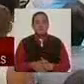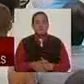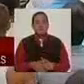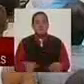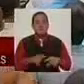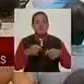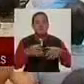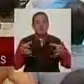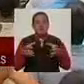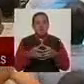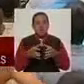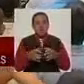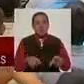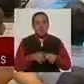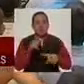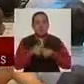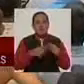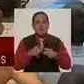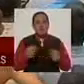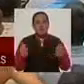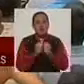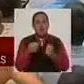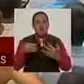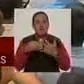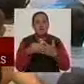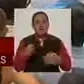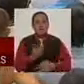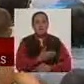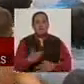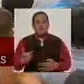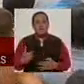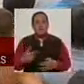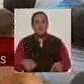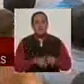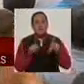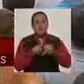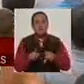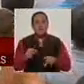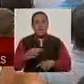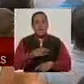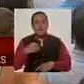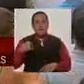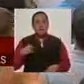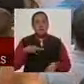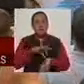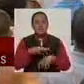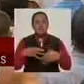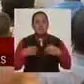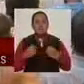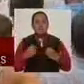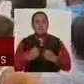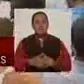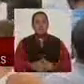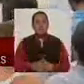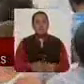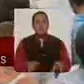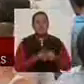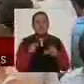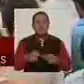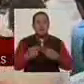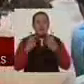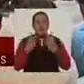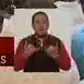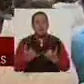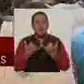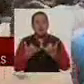Santa María de Nieva a la primera dama de la nación y a la ministra de Salud Midori de Javich. A continuación entonces van a